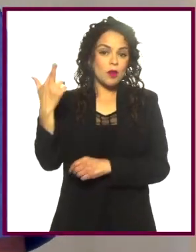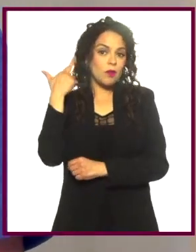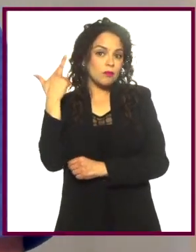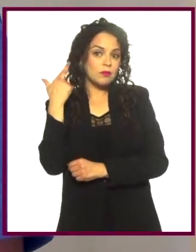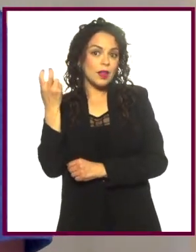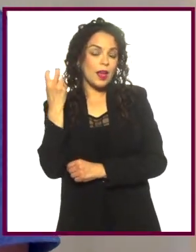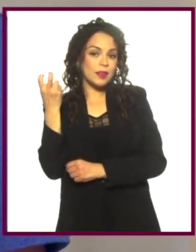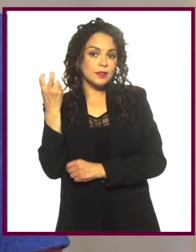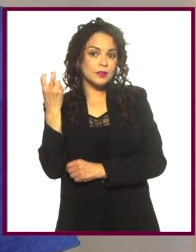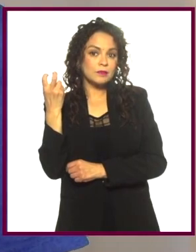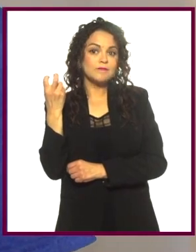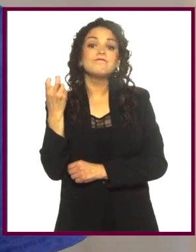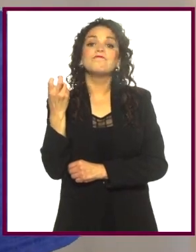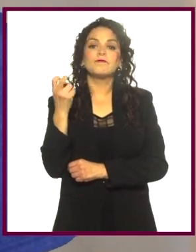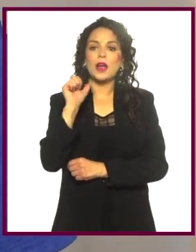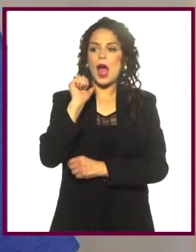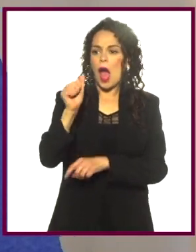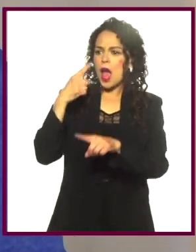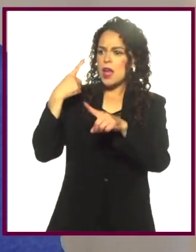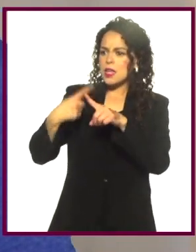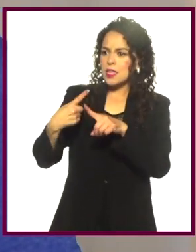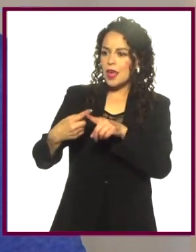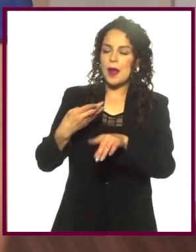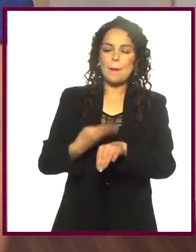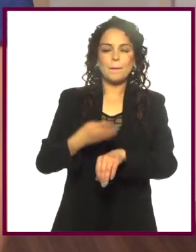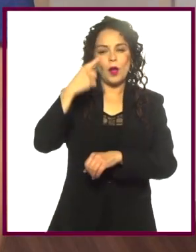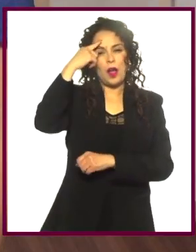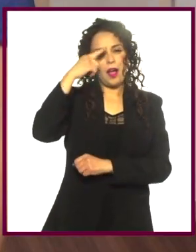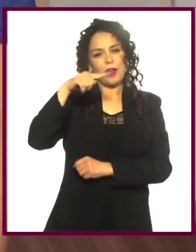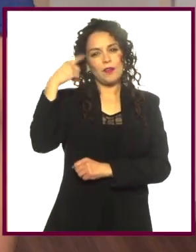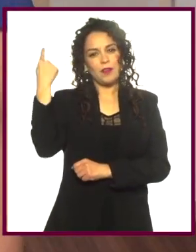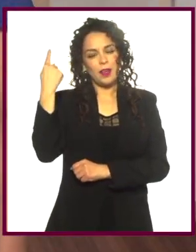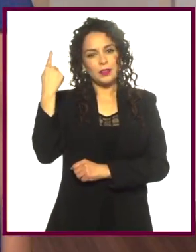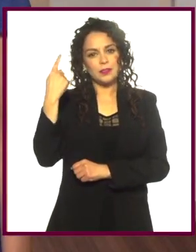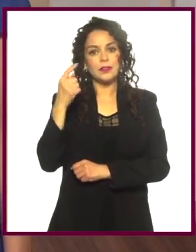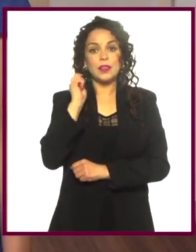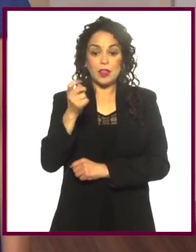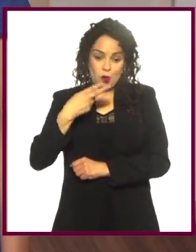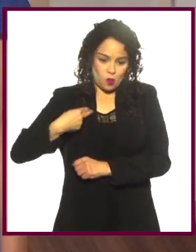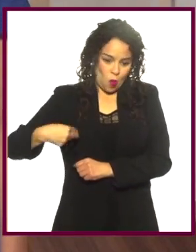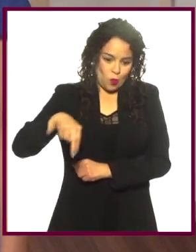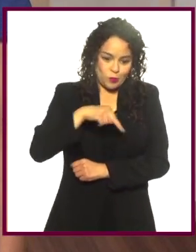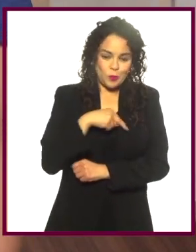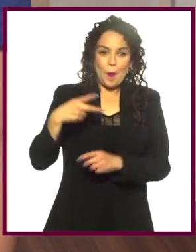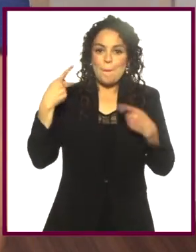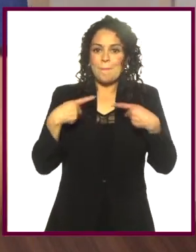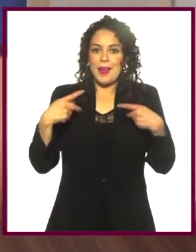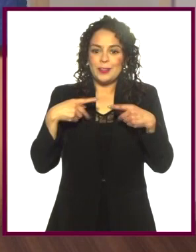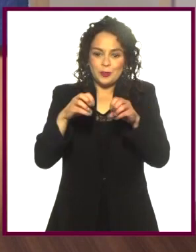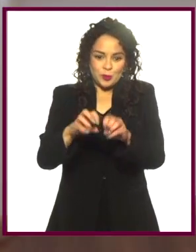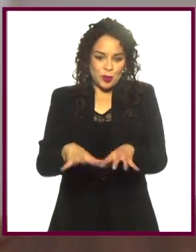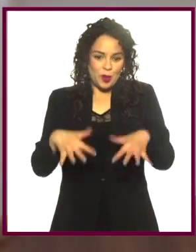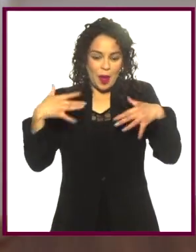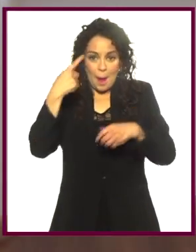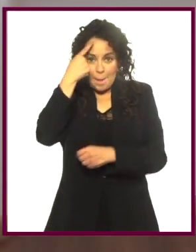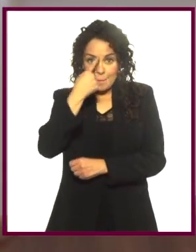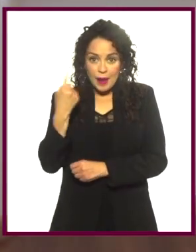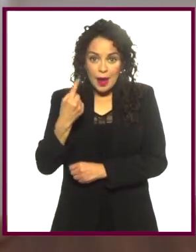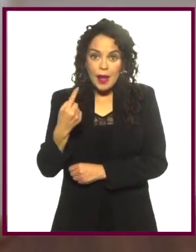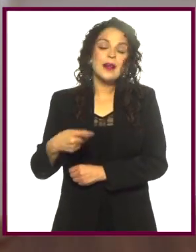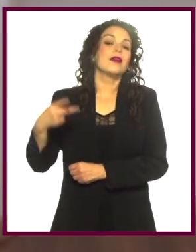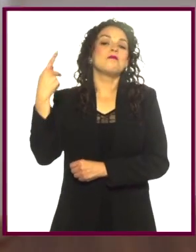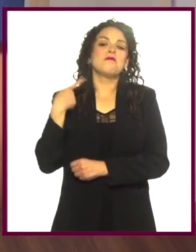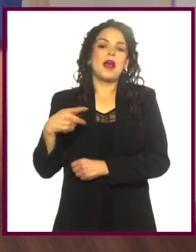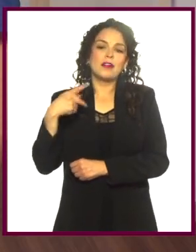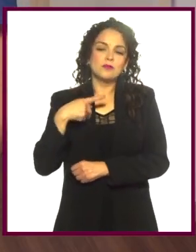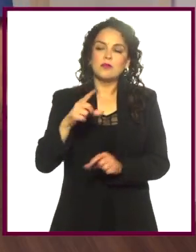¿A quién? Está muy fácil. A nosotros, la audiencia. ¿Y para qué? Pues para que subamos las fotos,